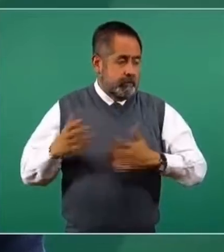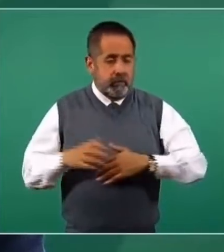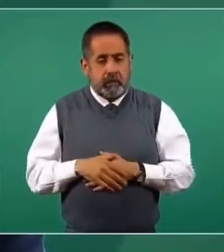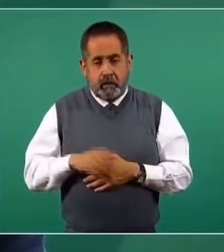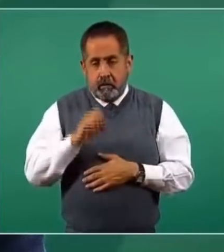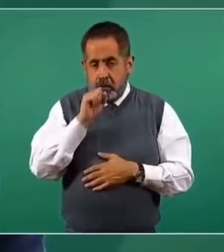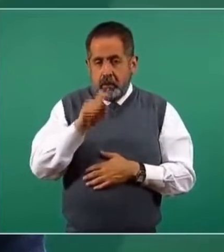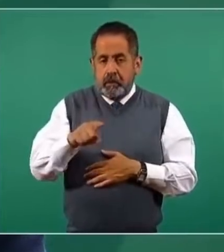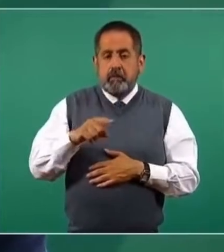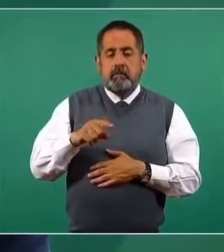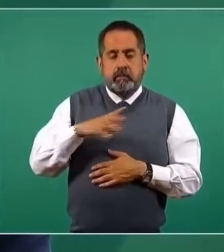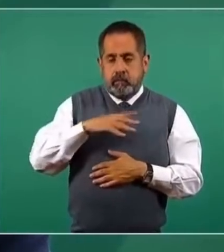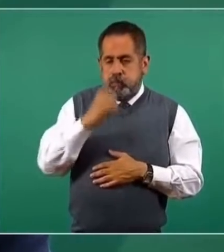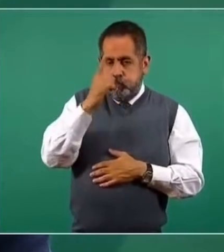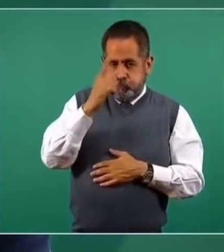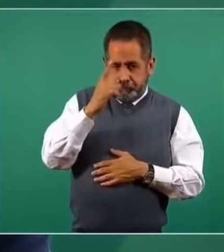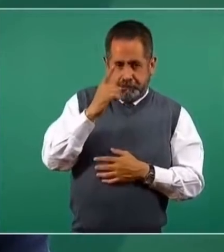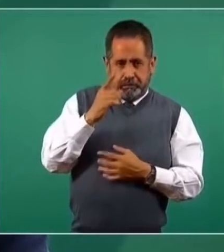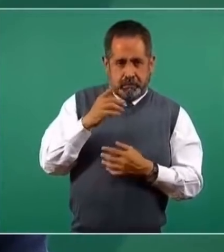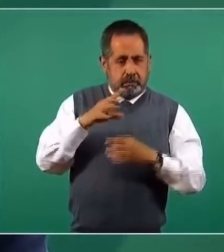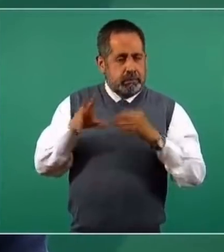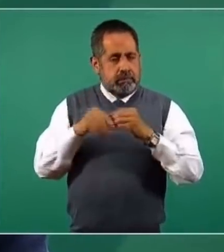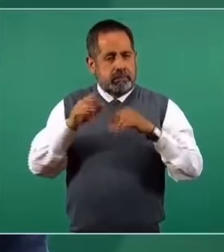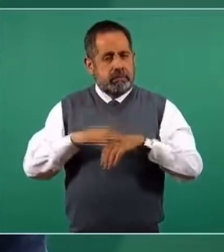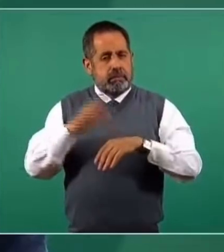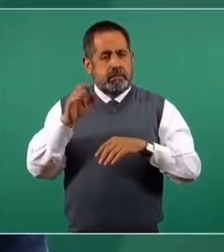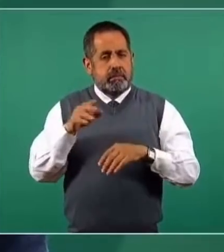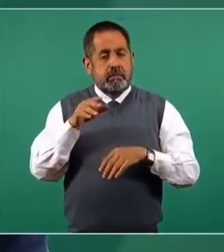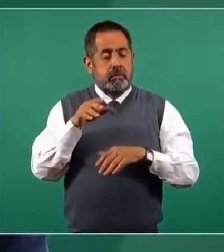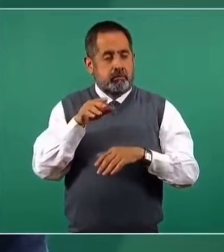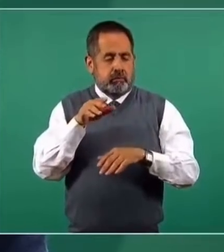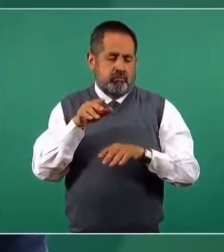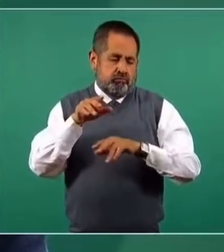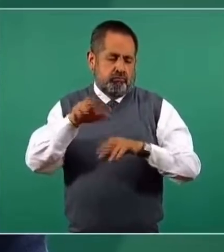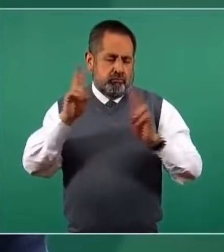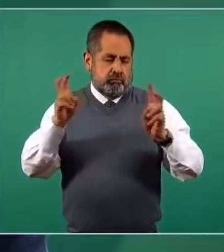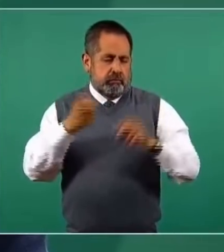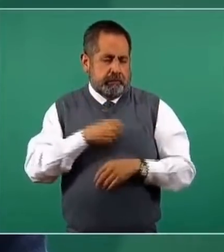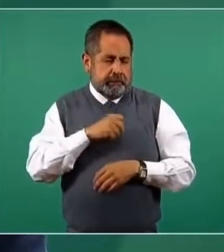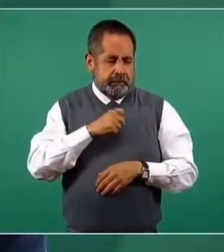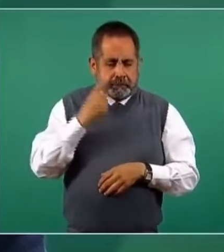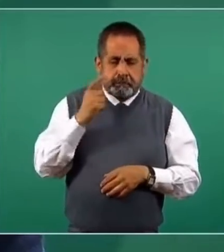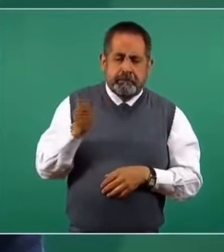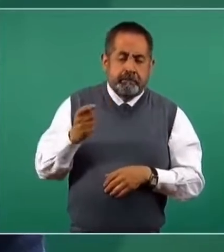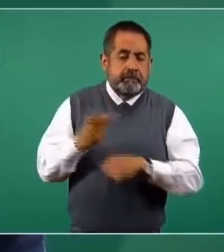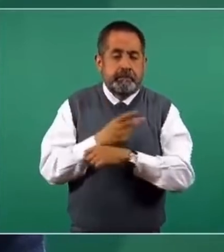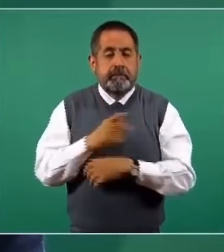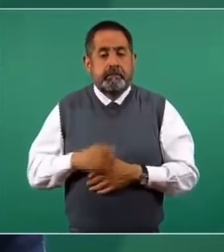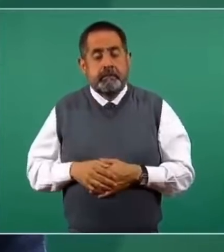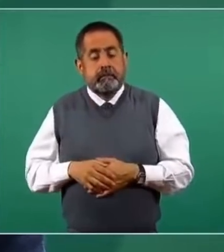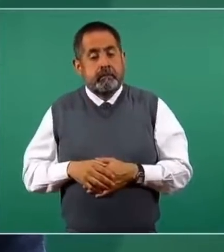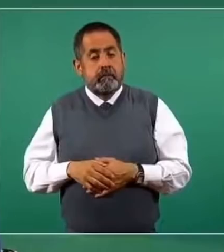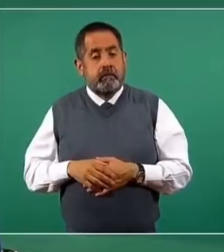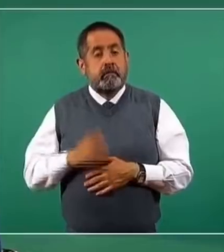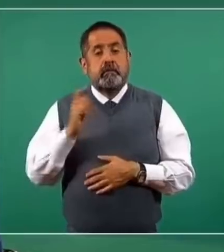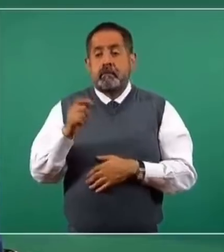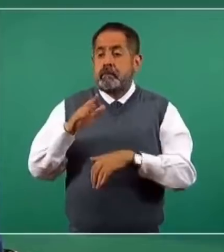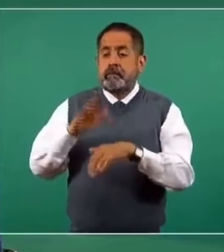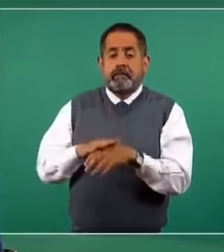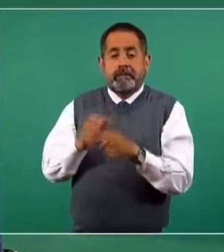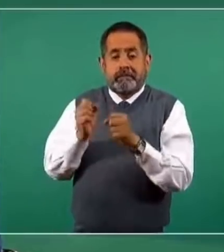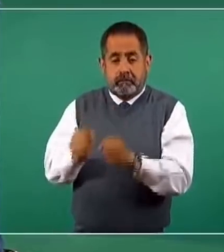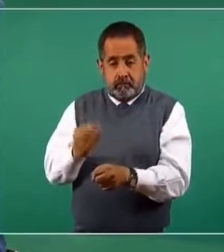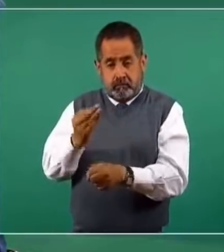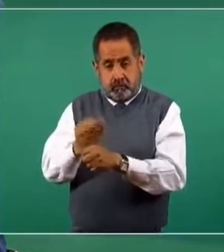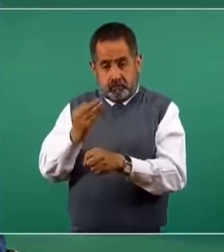hay una condición adicional que es de interés en salud pública, interés epidémico. Resulta mucho más seguro,